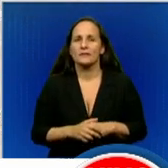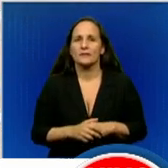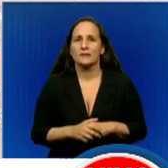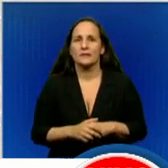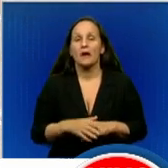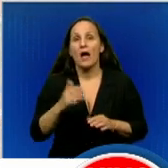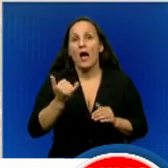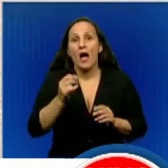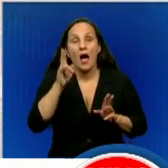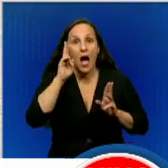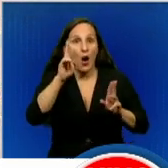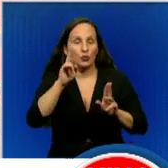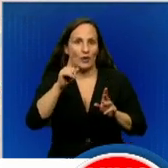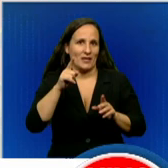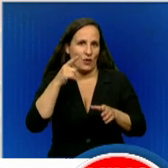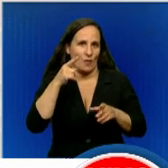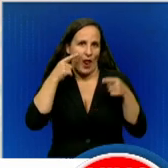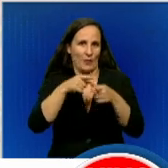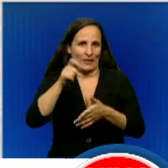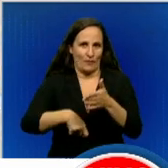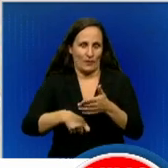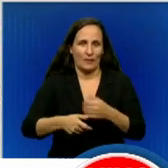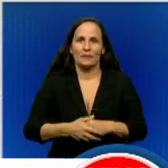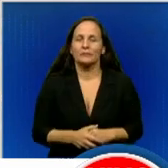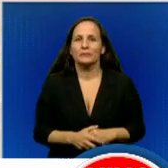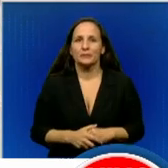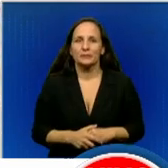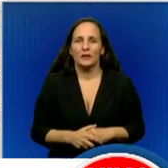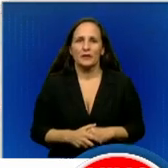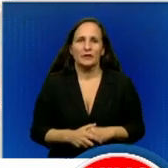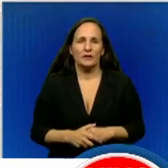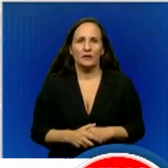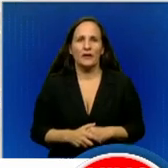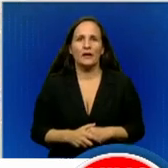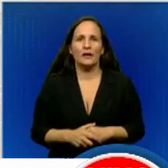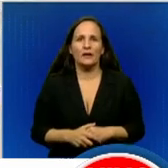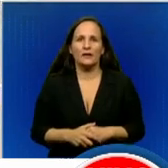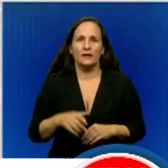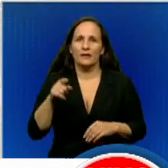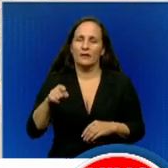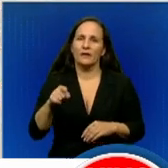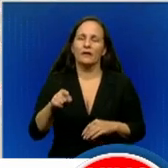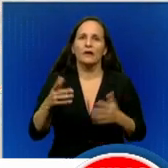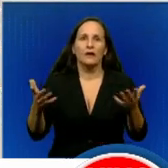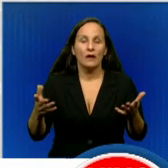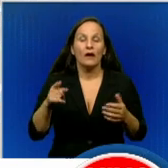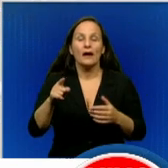autorizados hasta efe según la información que nosotros tenemos